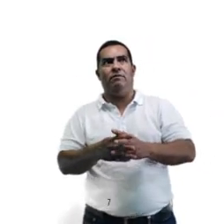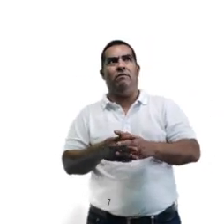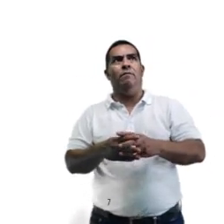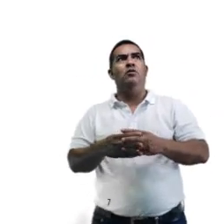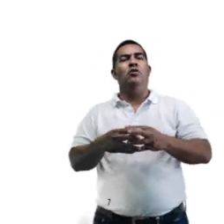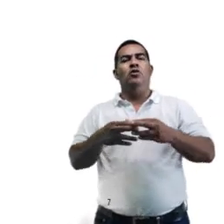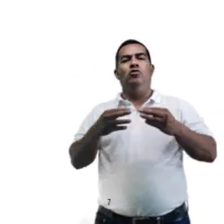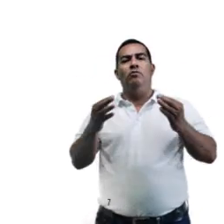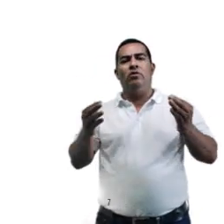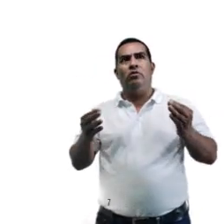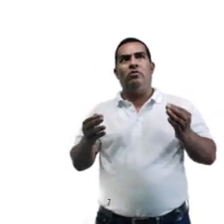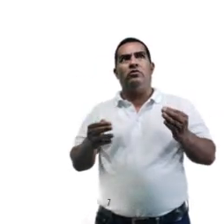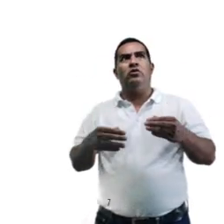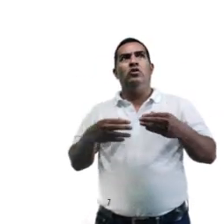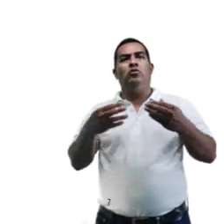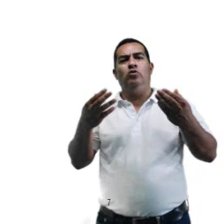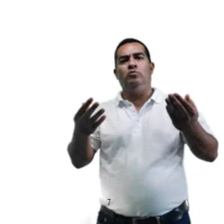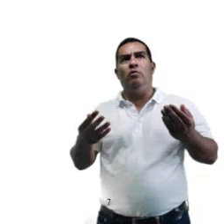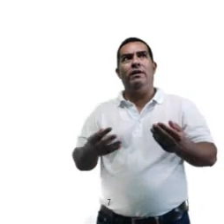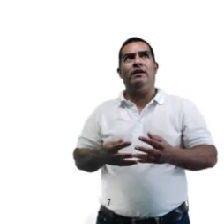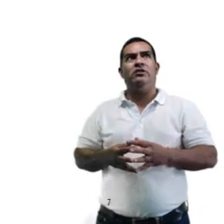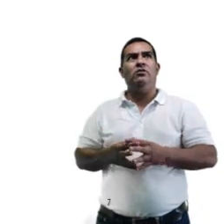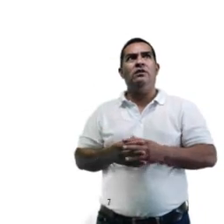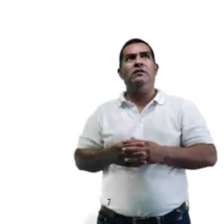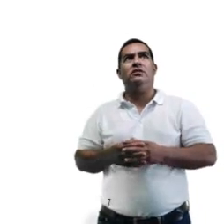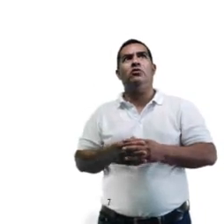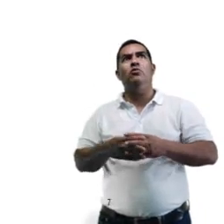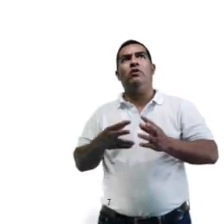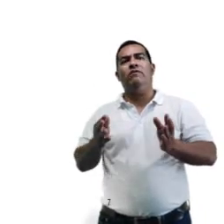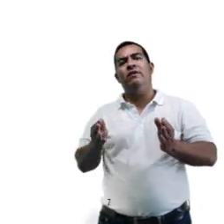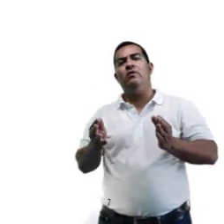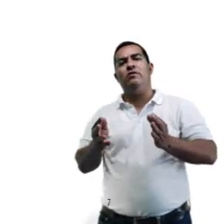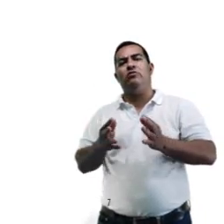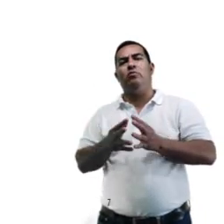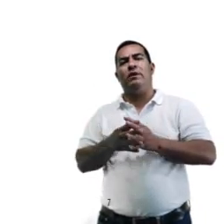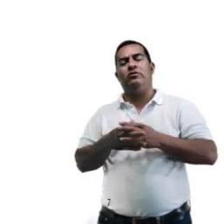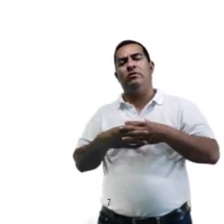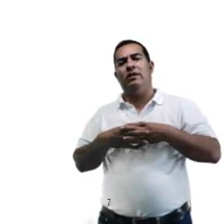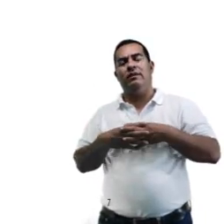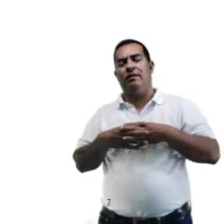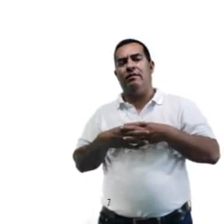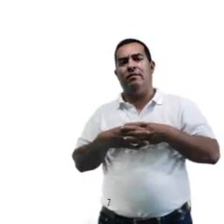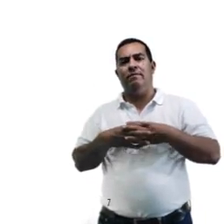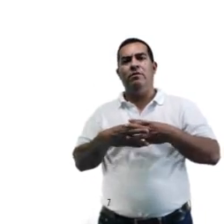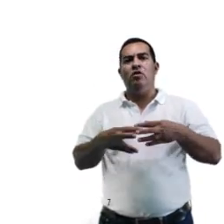ese trabajo? Número 2. Tus publicaciones son un reflejo de tu